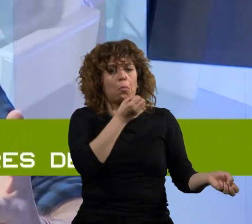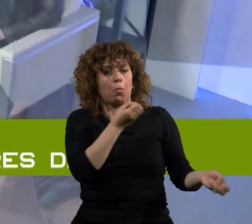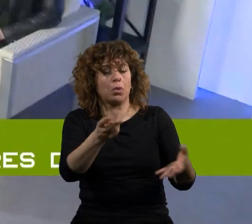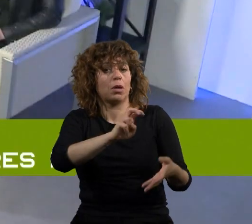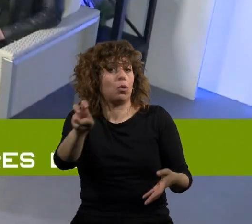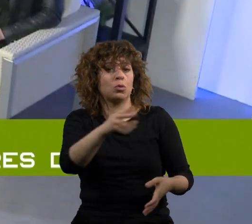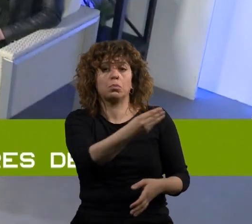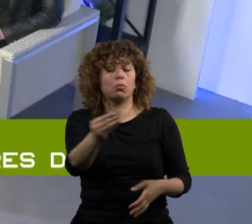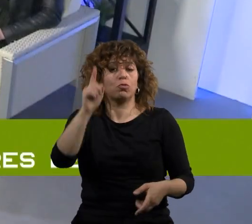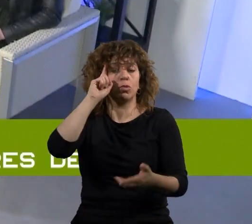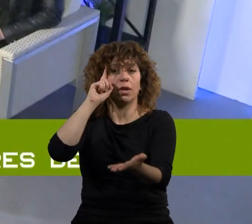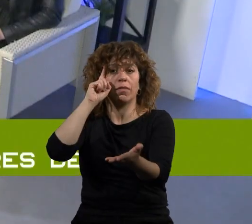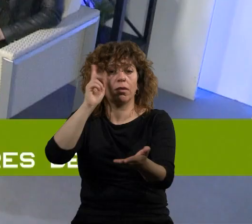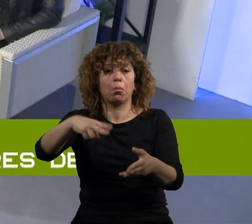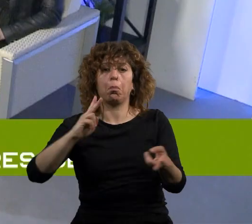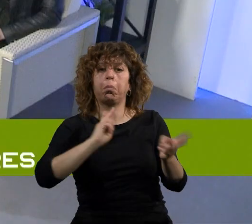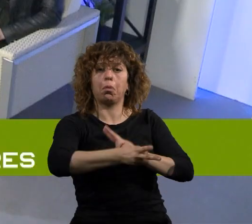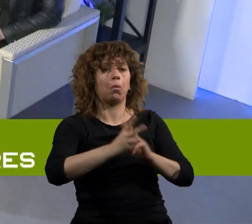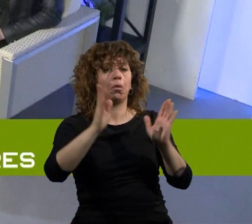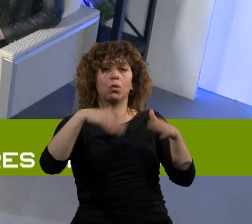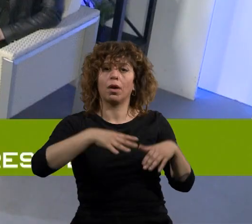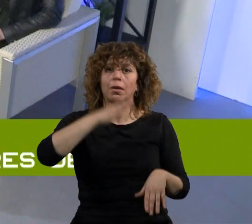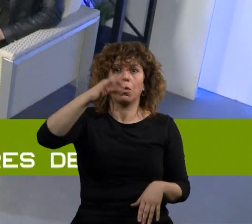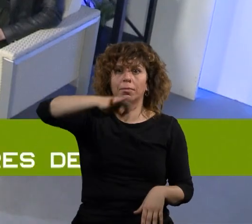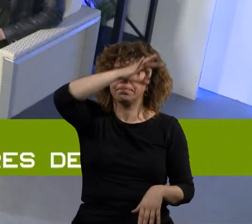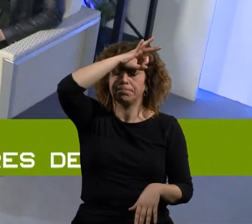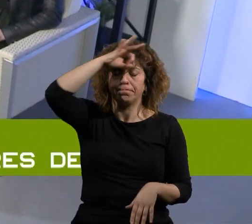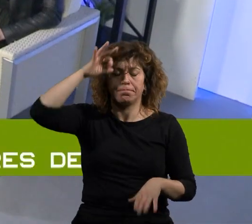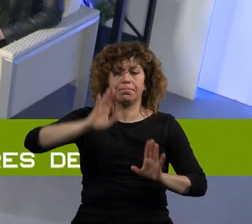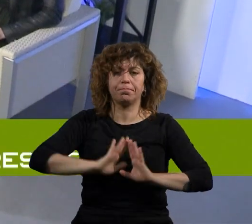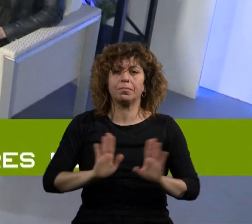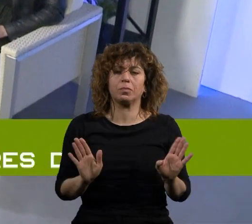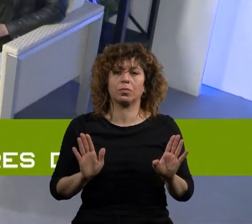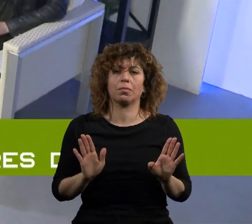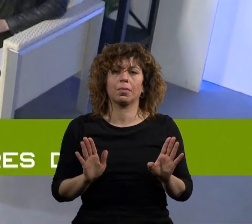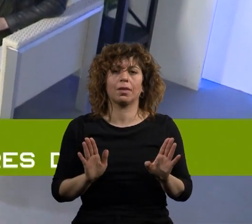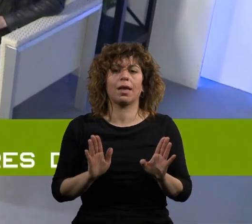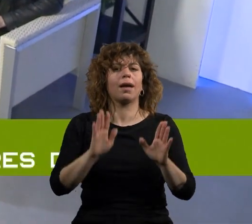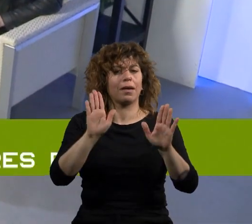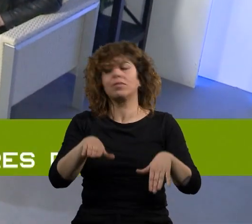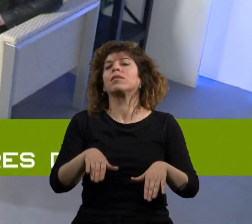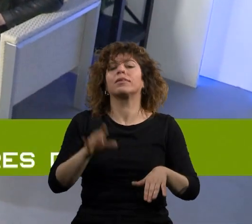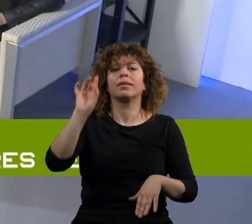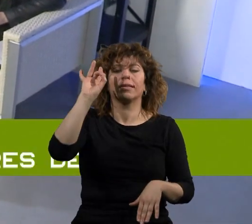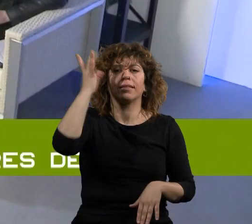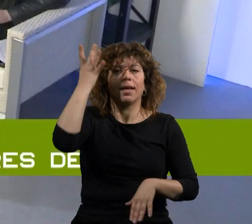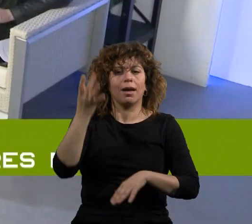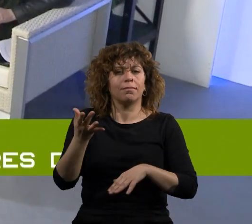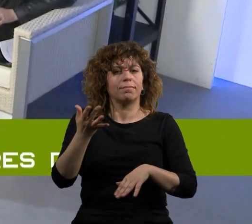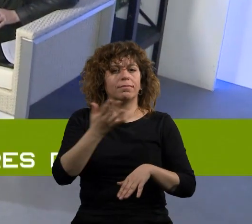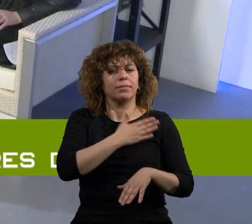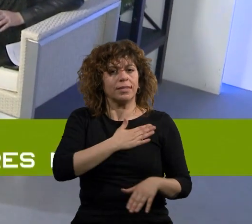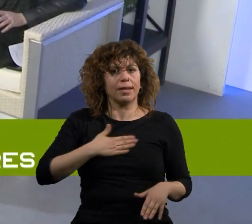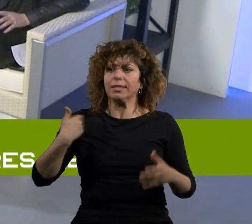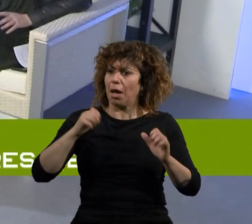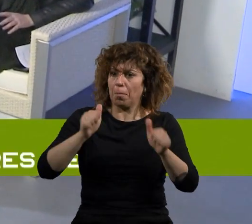sabían nada, claro, no tenían con qué rebatirles, ¿no?, porque no saben nada realmente, ¿no? Y entonces de ahí surgió un poco esa idea de empezar a contar que ya se